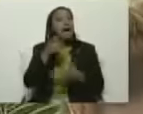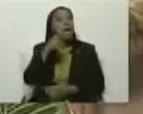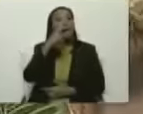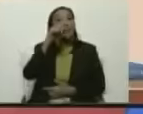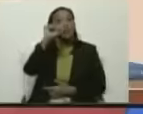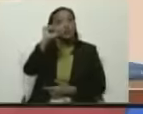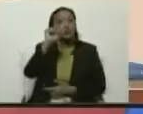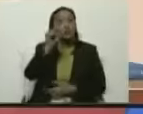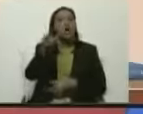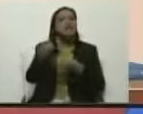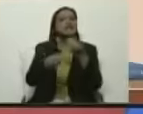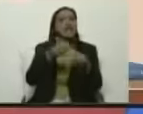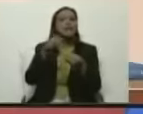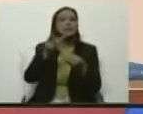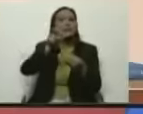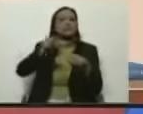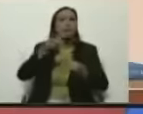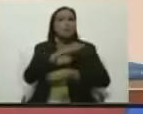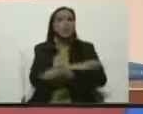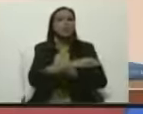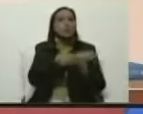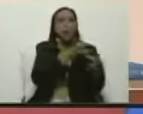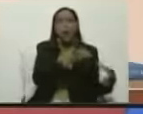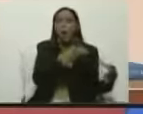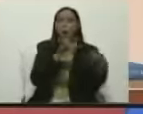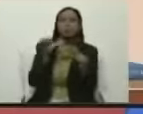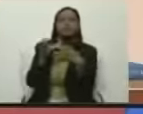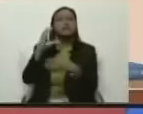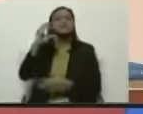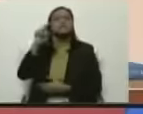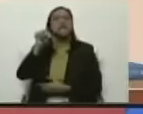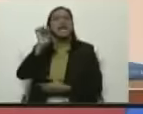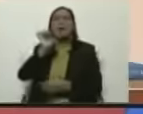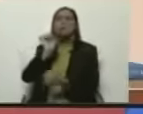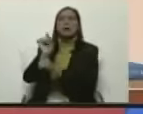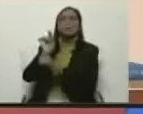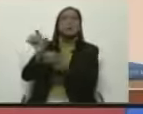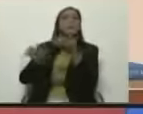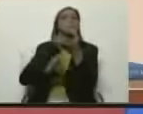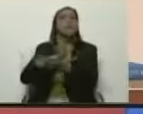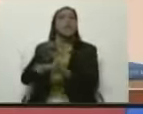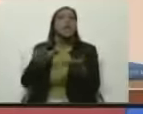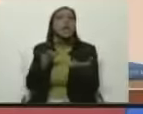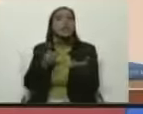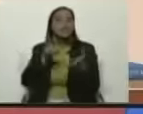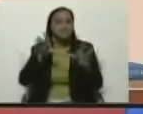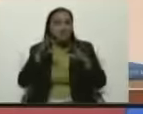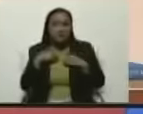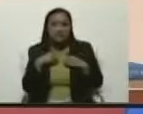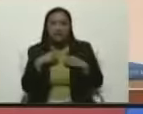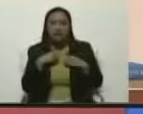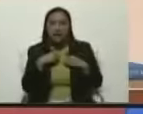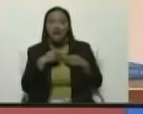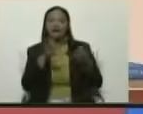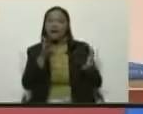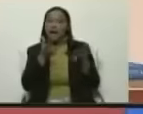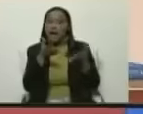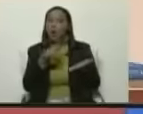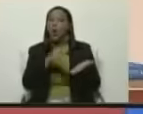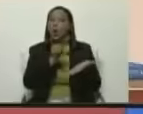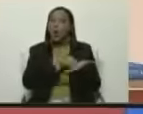¿Alguien puede esperar de ellos que van a reconocer la victoria de Nicolás Maduro? No lo van a hacer, señor